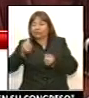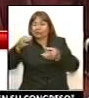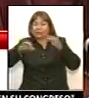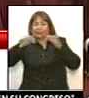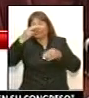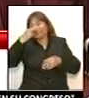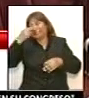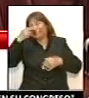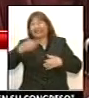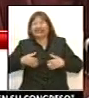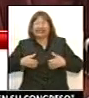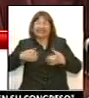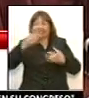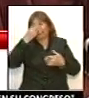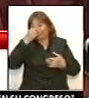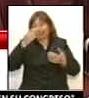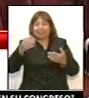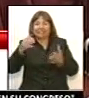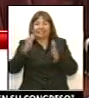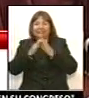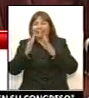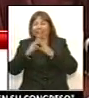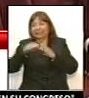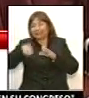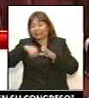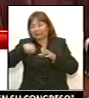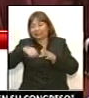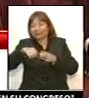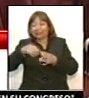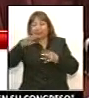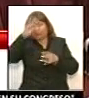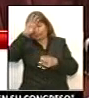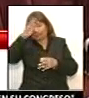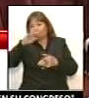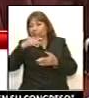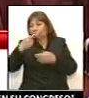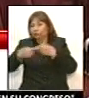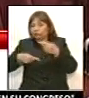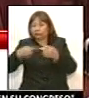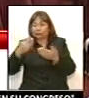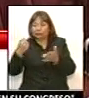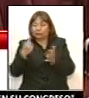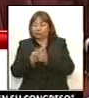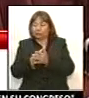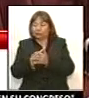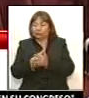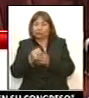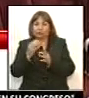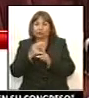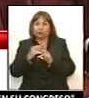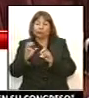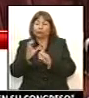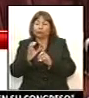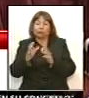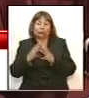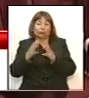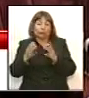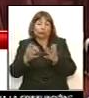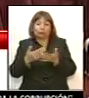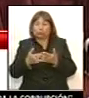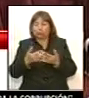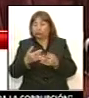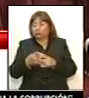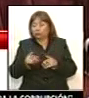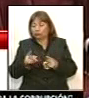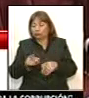ambulante, las amas de casa, las personas que se ven afectados diariamente por este choque. Choque cultural, de repente no tanto como dije hace rato,